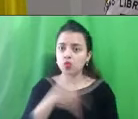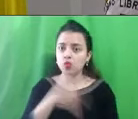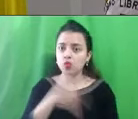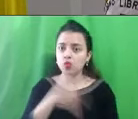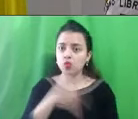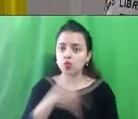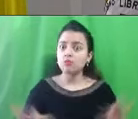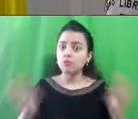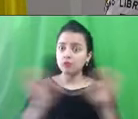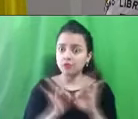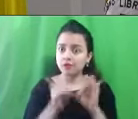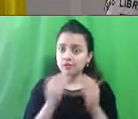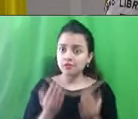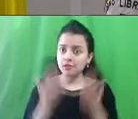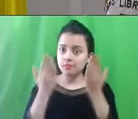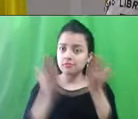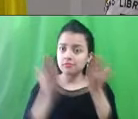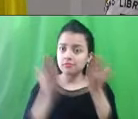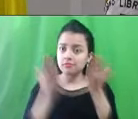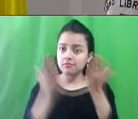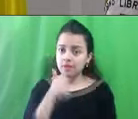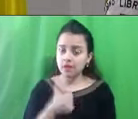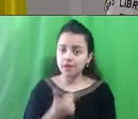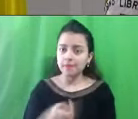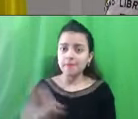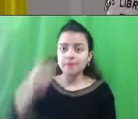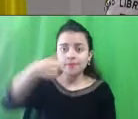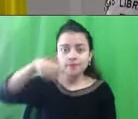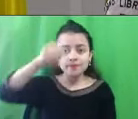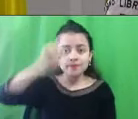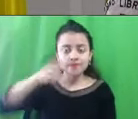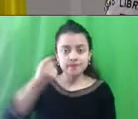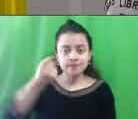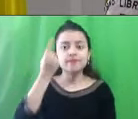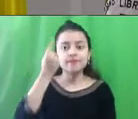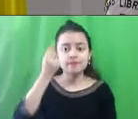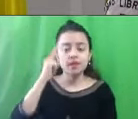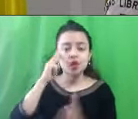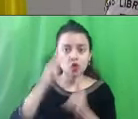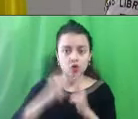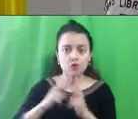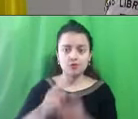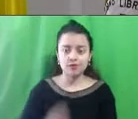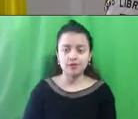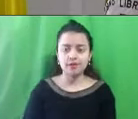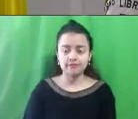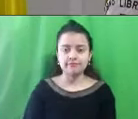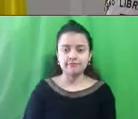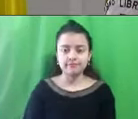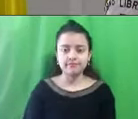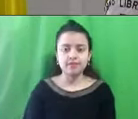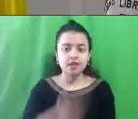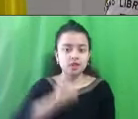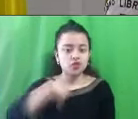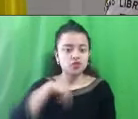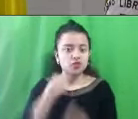buen servicio. Por eso es tan importante que ustedes conozcan todos los movimientos, todas las inversiones y cómo estamos